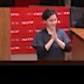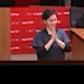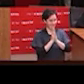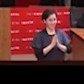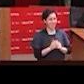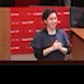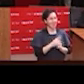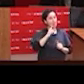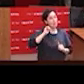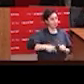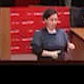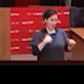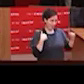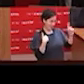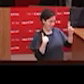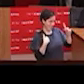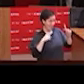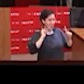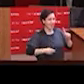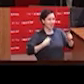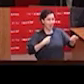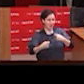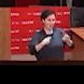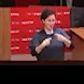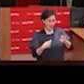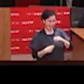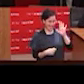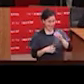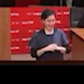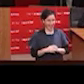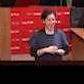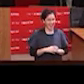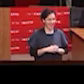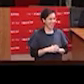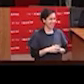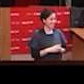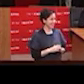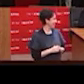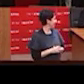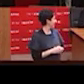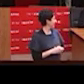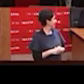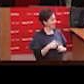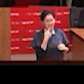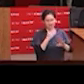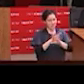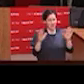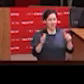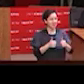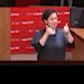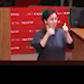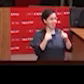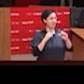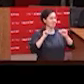lo comercial Vale pues nada vale vamos Nada sin más dilataciones